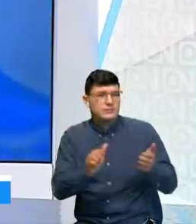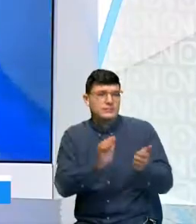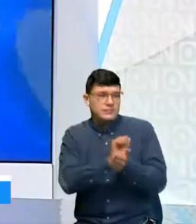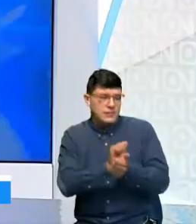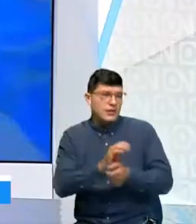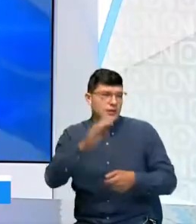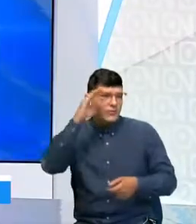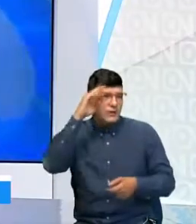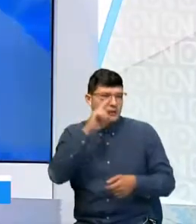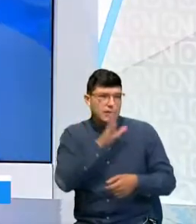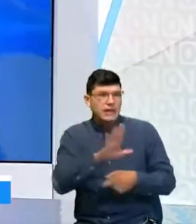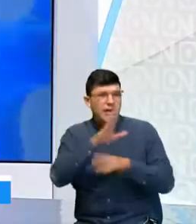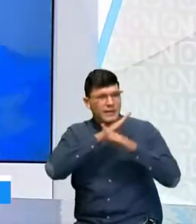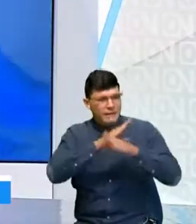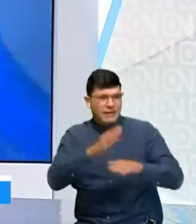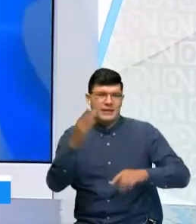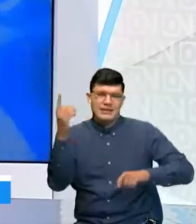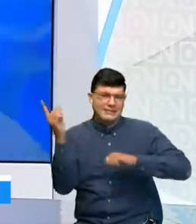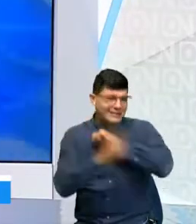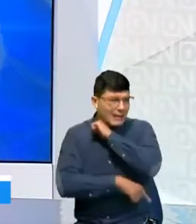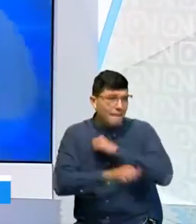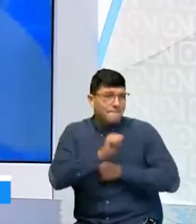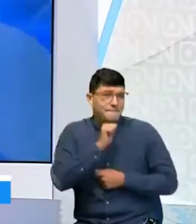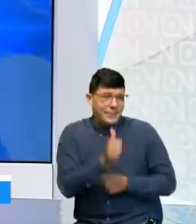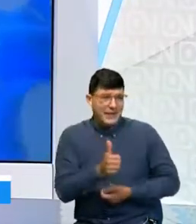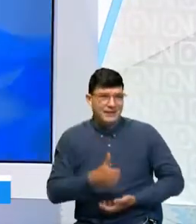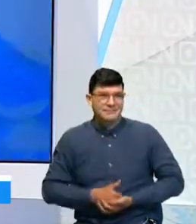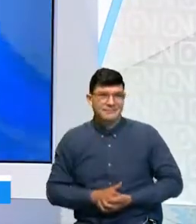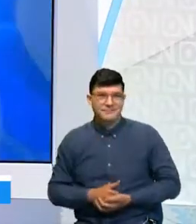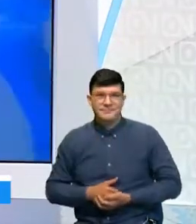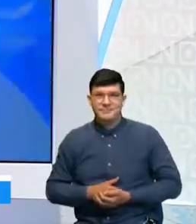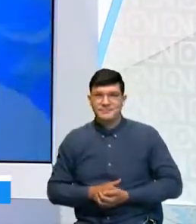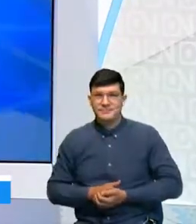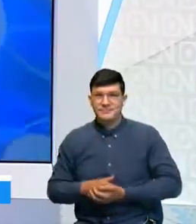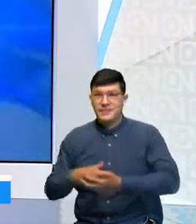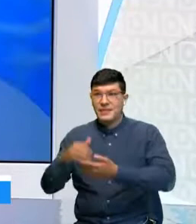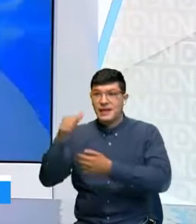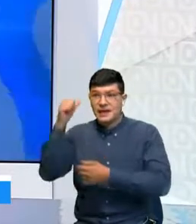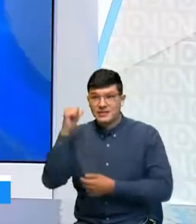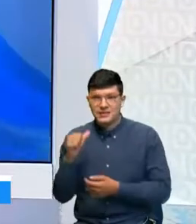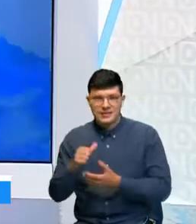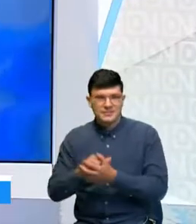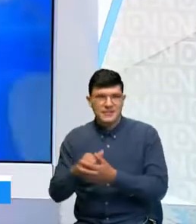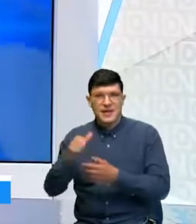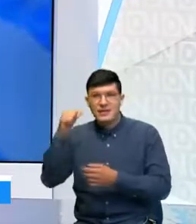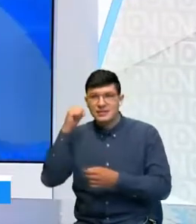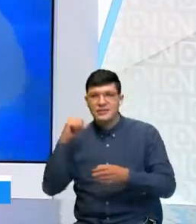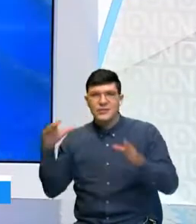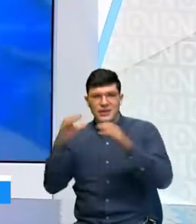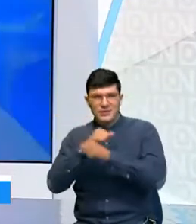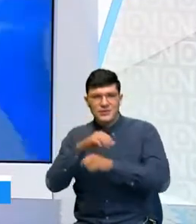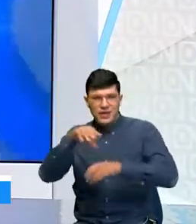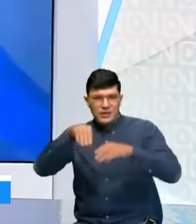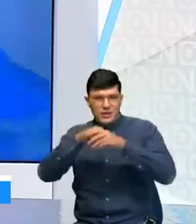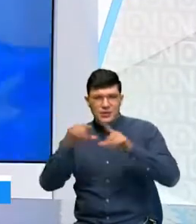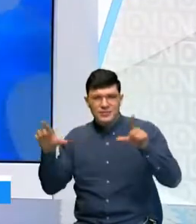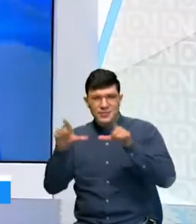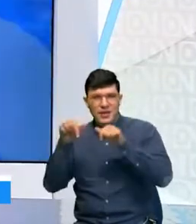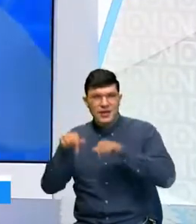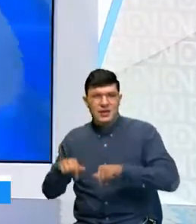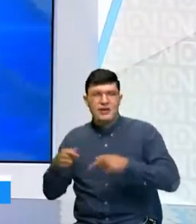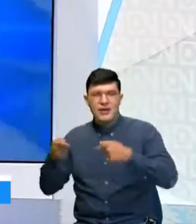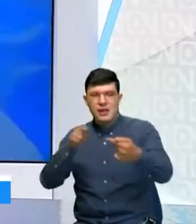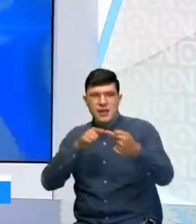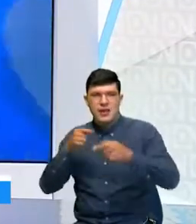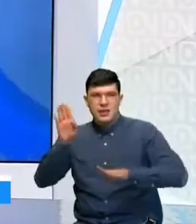y en otras noticias el canal tro realizó el debate con los candidatos a la alcaldía de piedecuesta a los 4 tuvieron la oportunidad de exponer sus